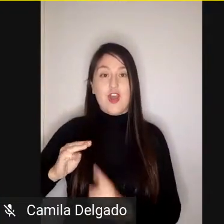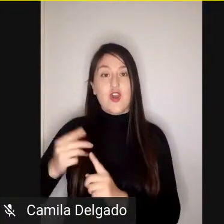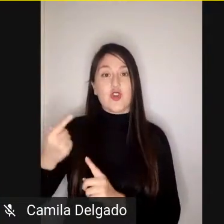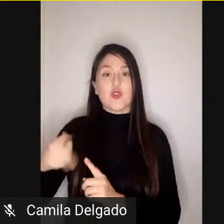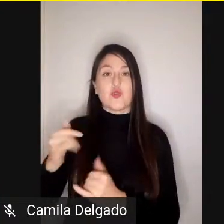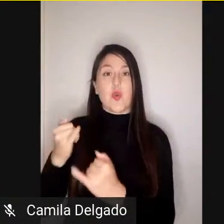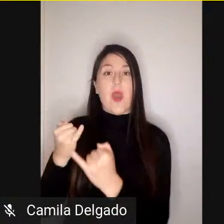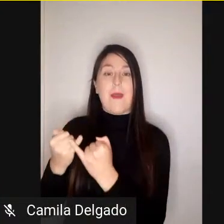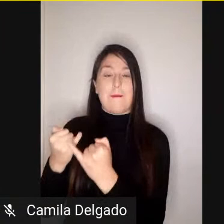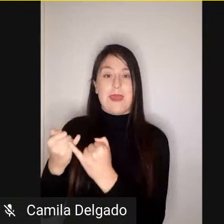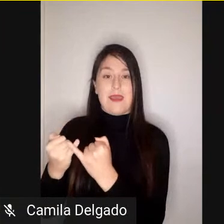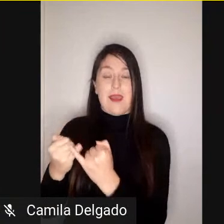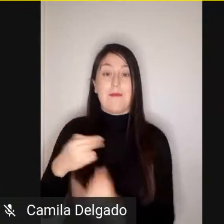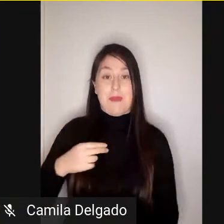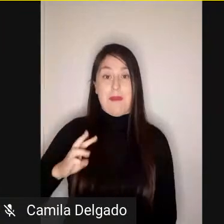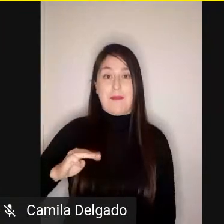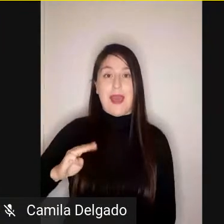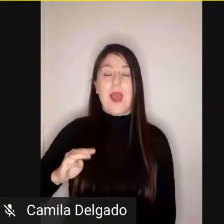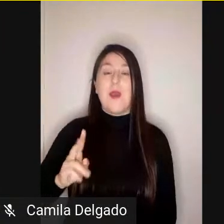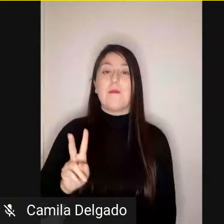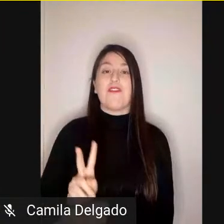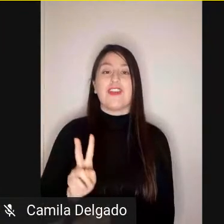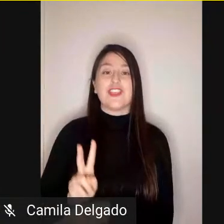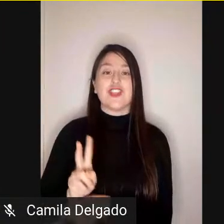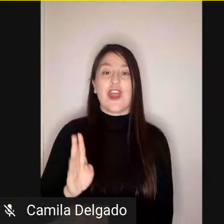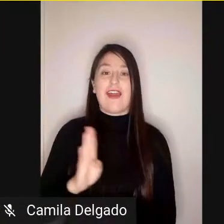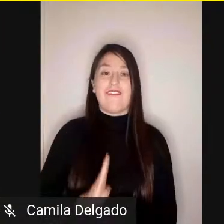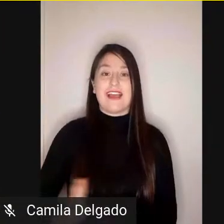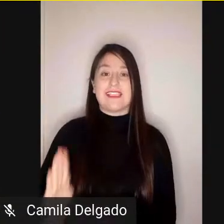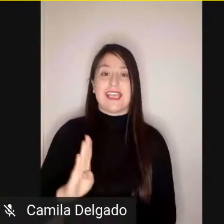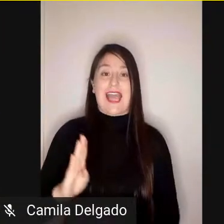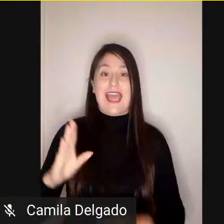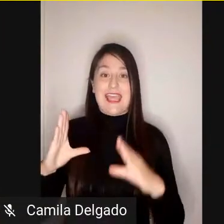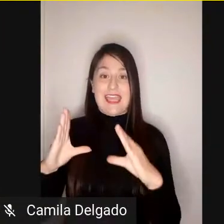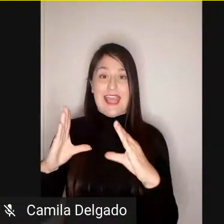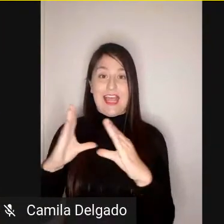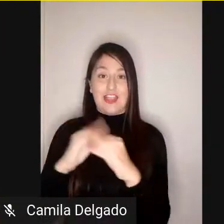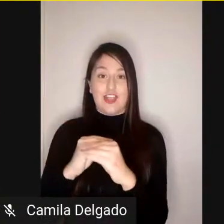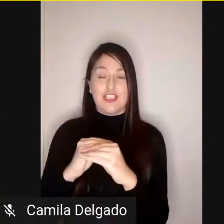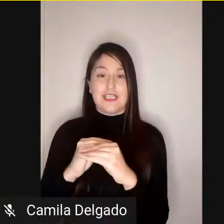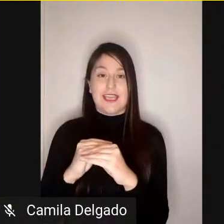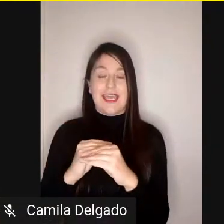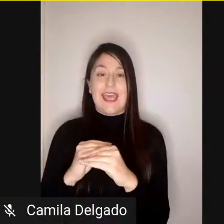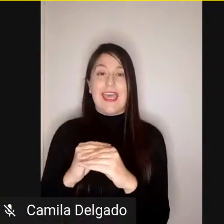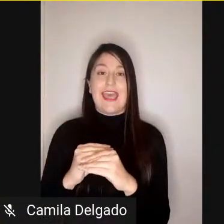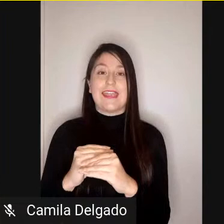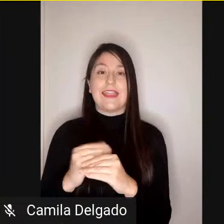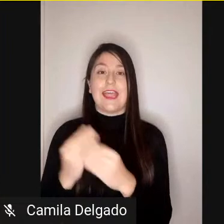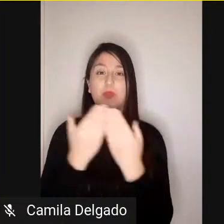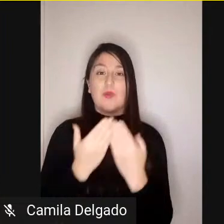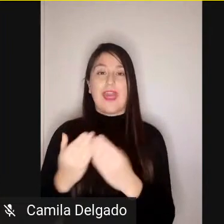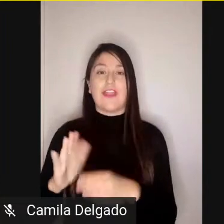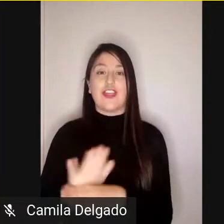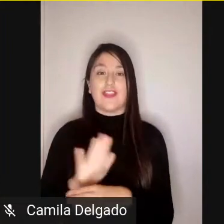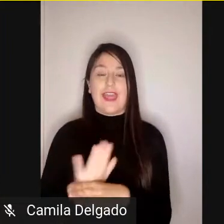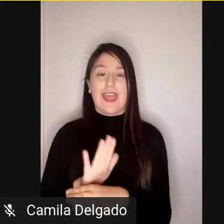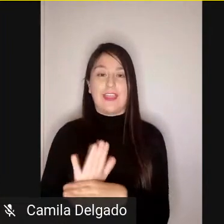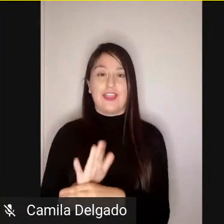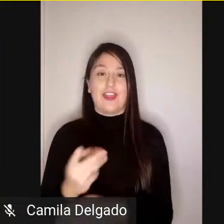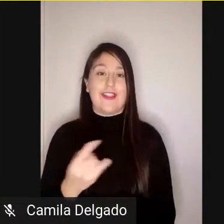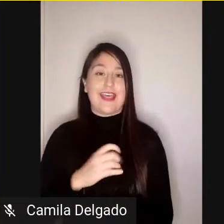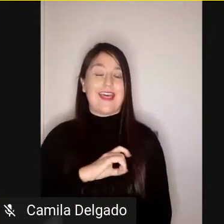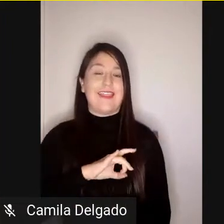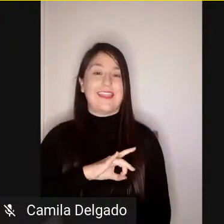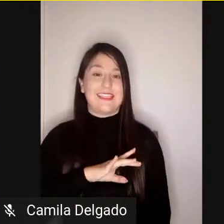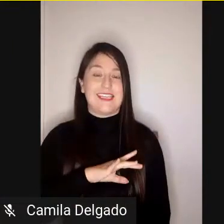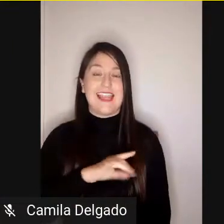profesora básica y estaba estudiando teatro de noche en la Chile, porque había unos programas para educar obreros, y esa felicidad